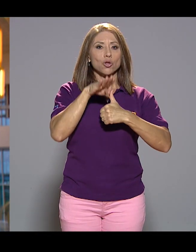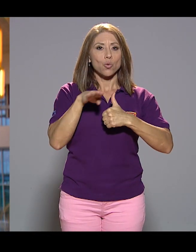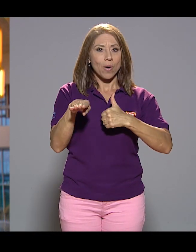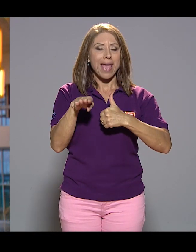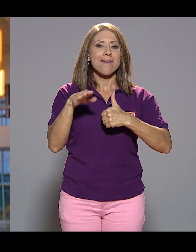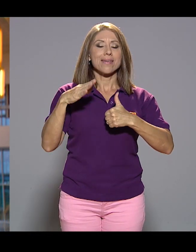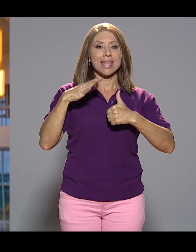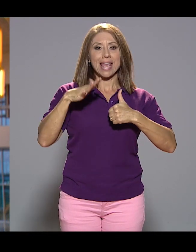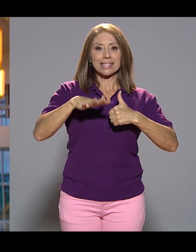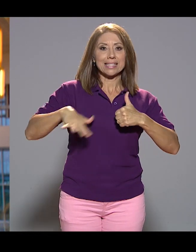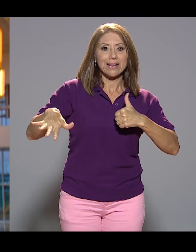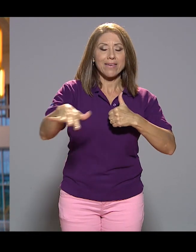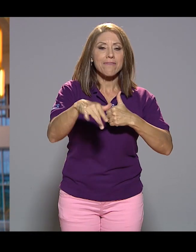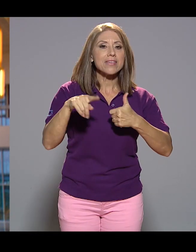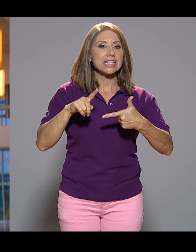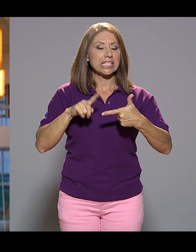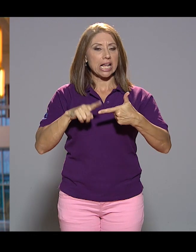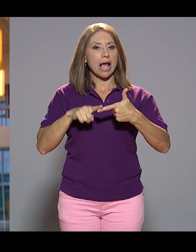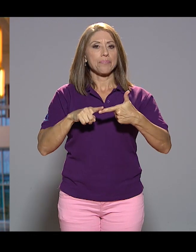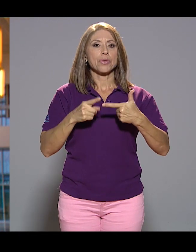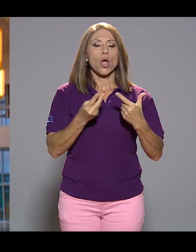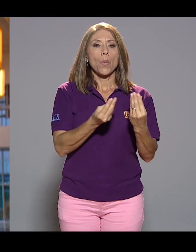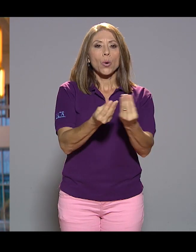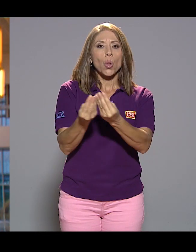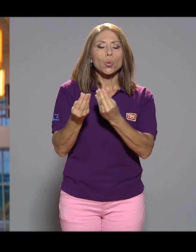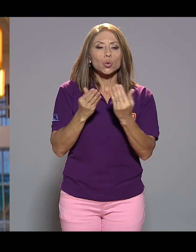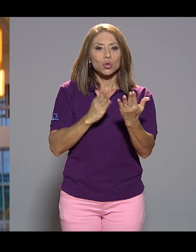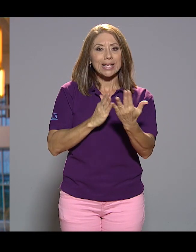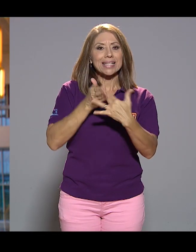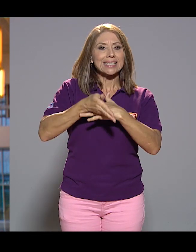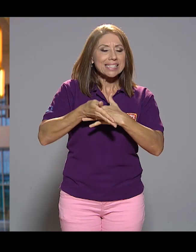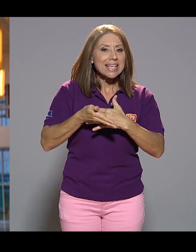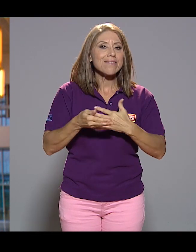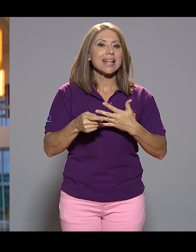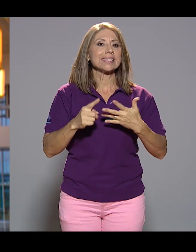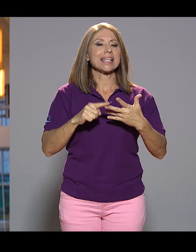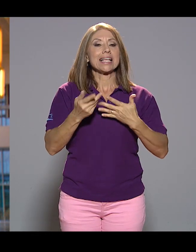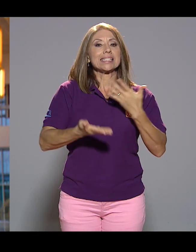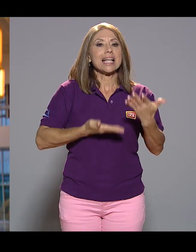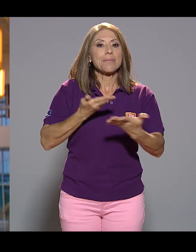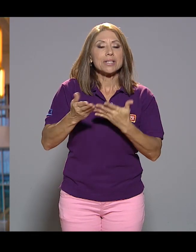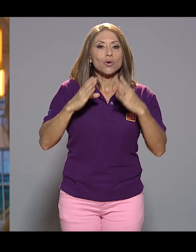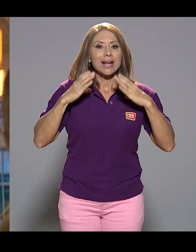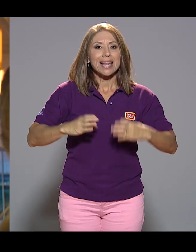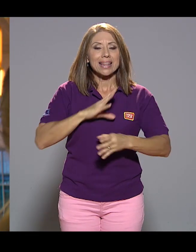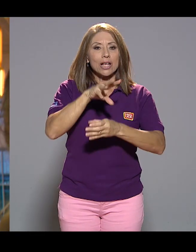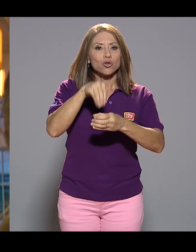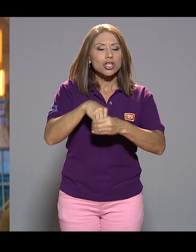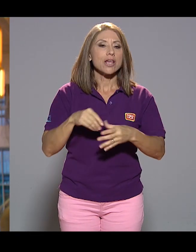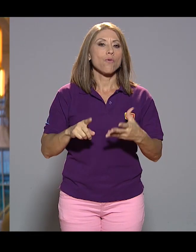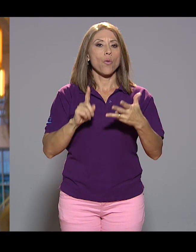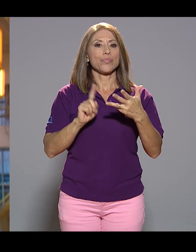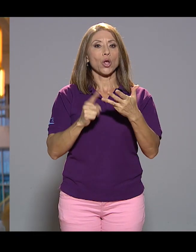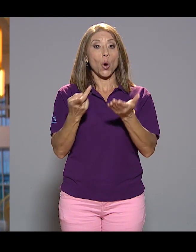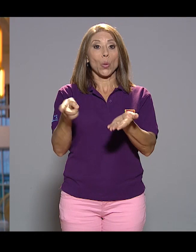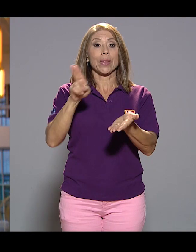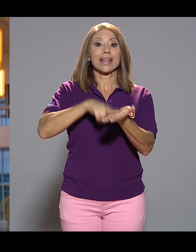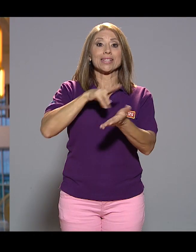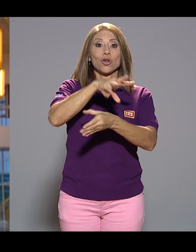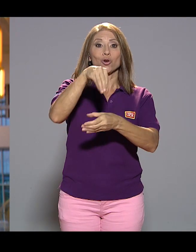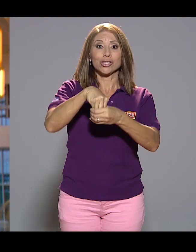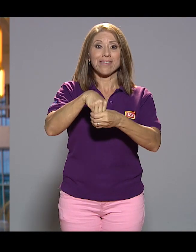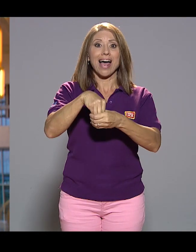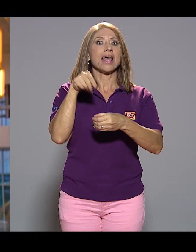de accesibilidad en sitios web y accesibilidad física, tenemos productos accesibles, servicio al cliente inclusivo,